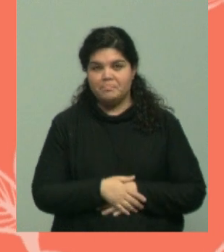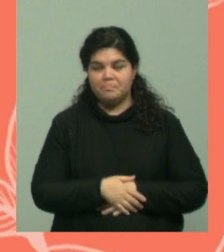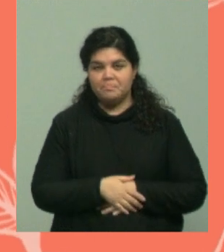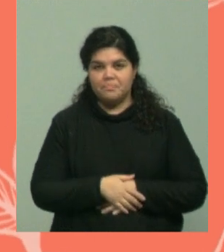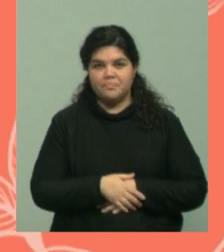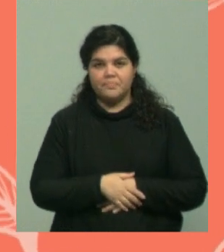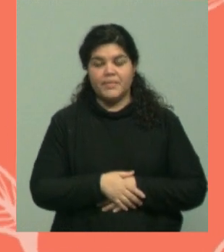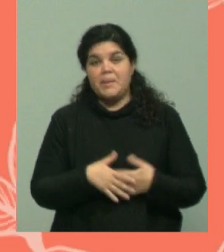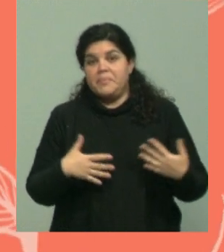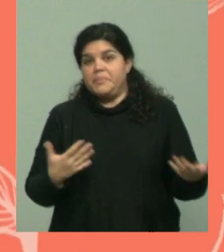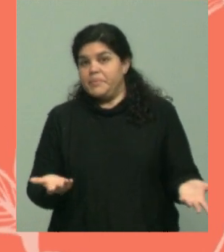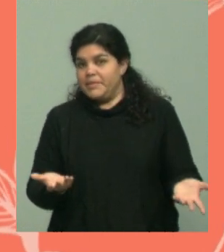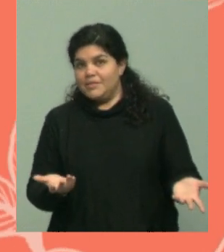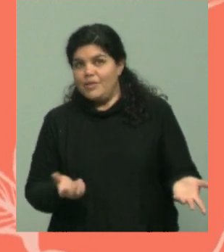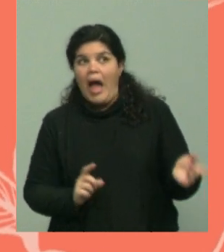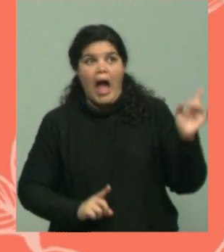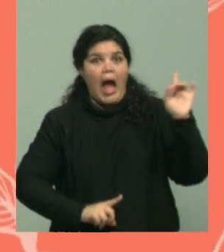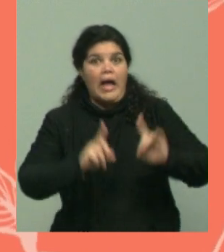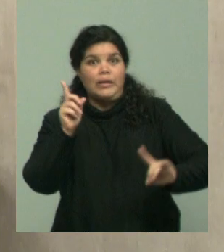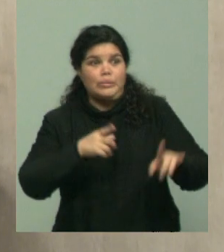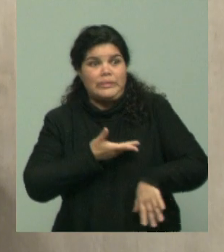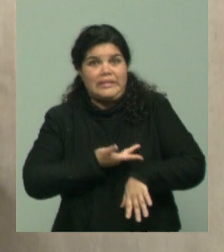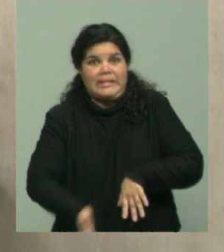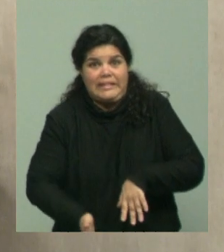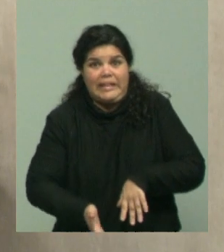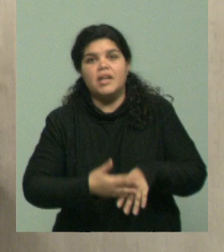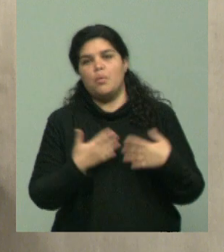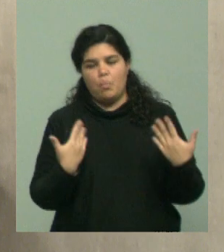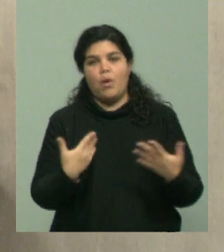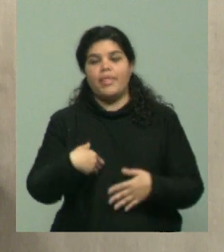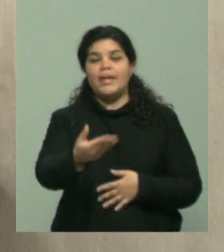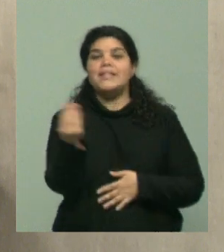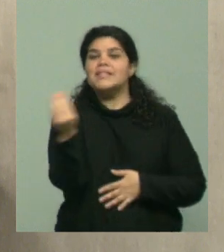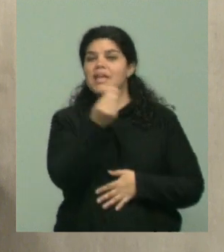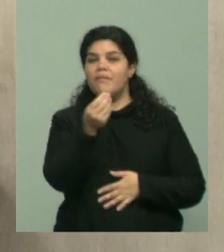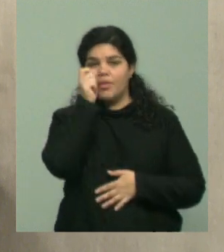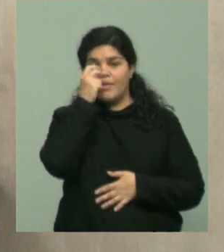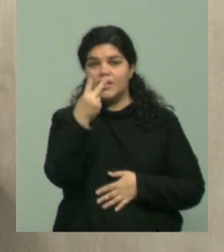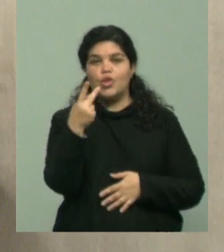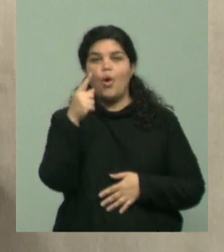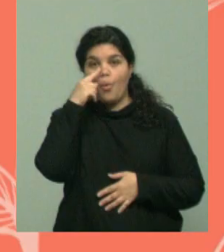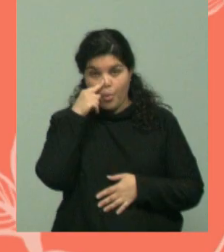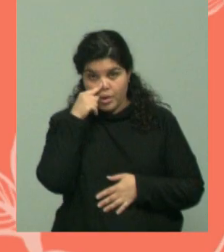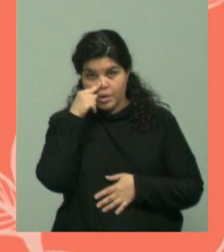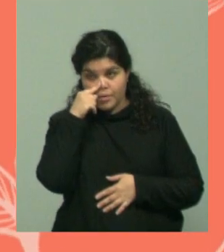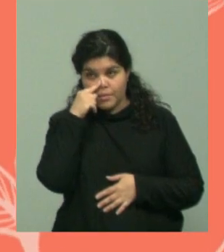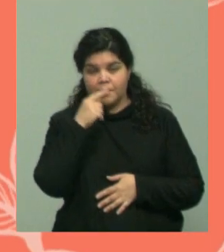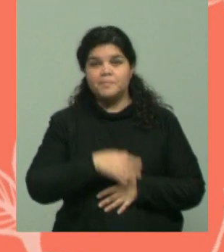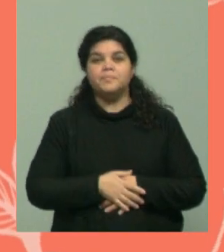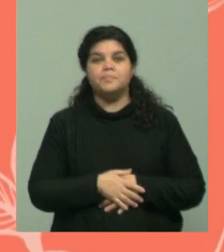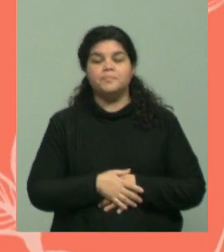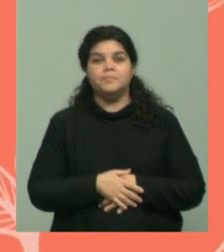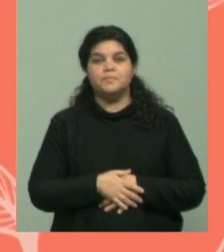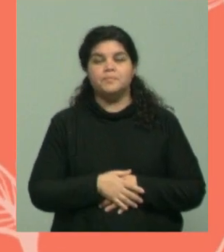y si de repente alguien se enteró a último momento, bueno, va a ser este sábado 22 de junio. Ajá. Yo voy a hacer un poquito